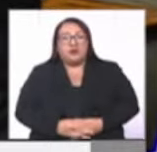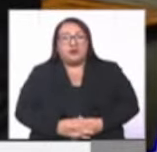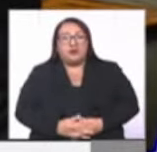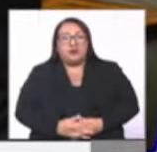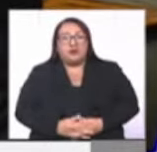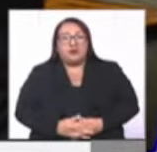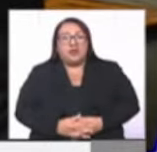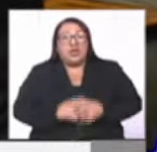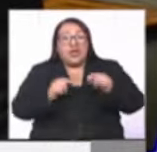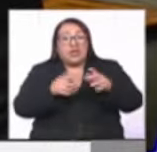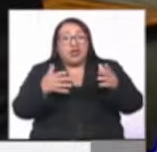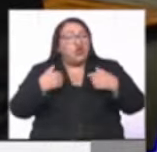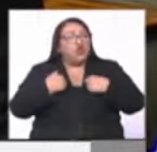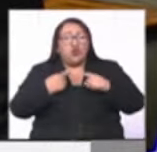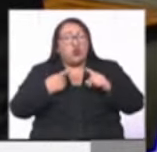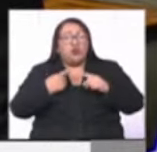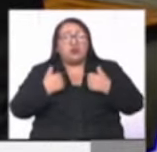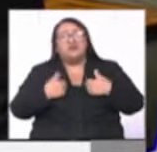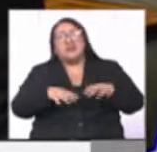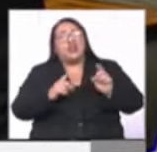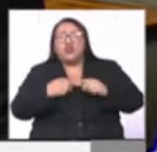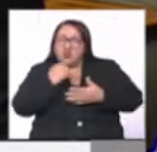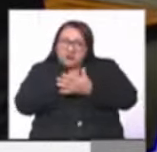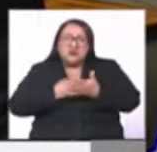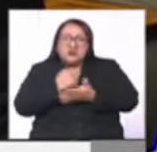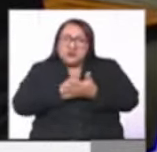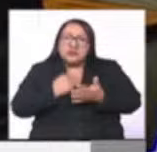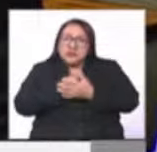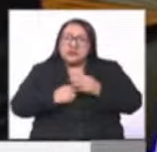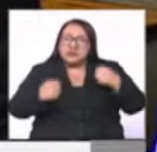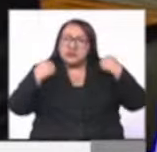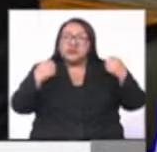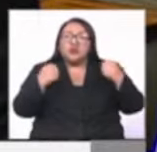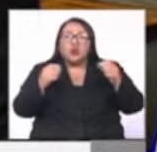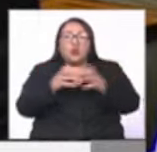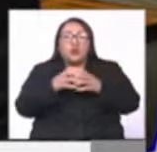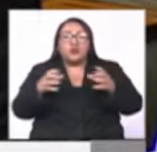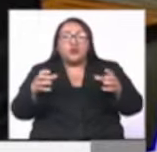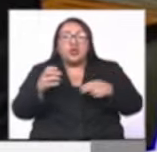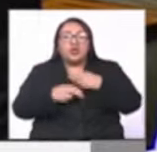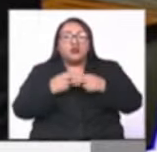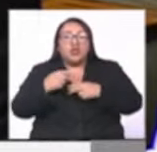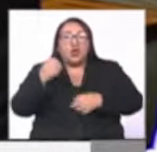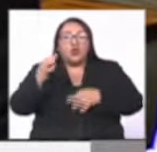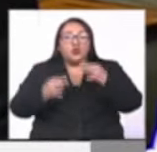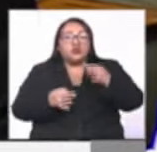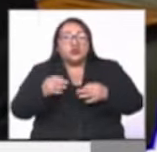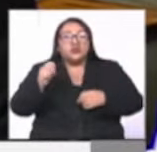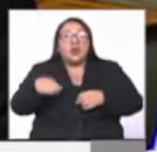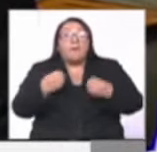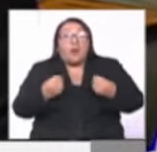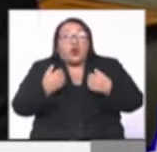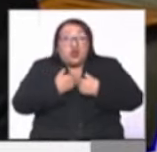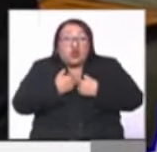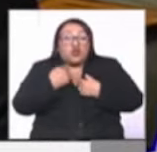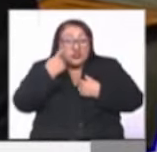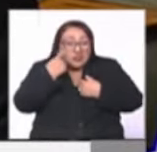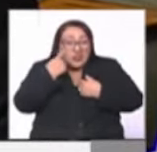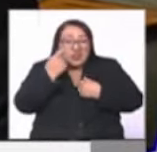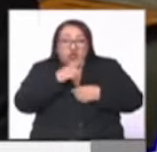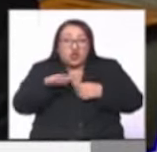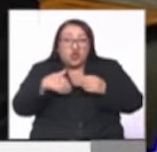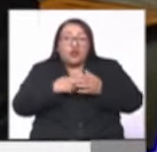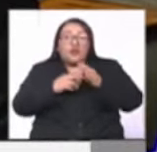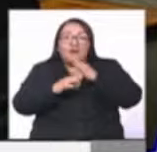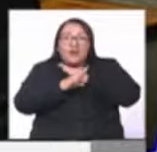escenario no hemos cesado en nuestros empeños por defender la institucionalidad de la junta Nacional de Justicia porque tenemos la convicción que con ello defendemos